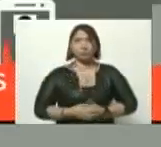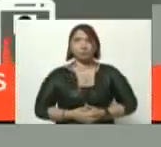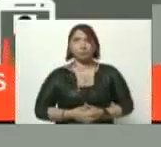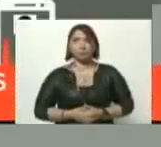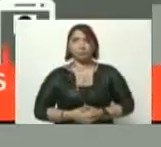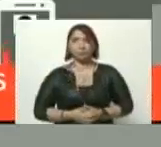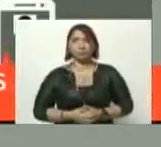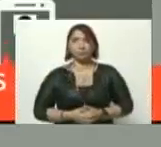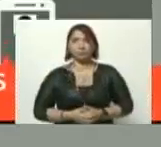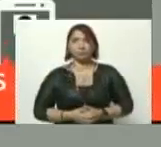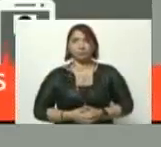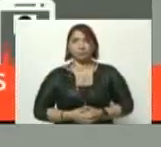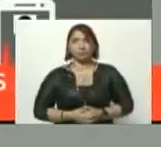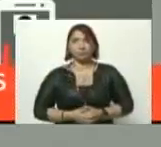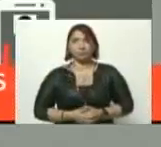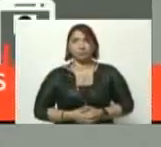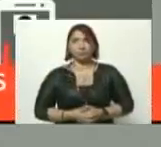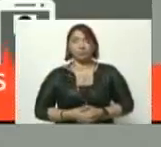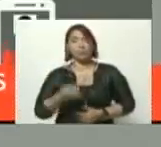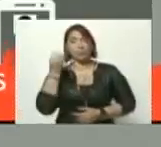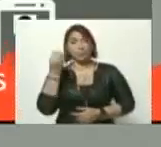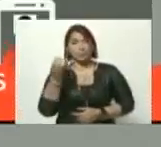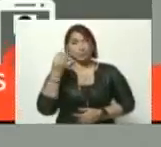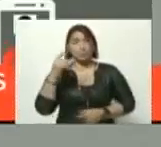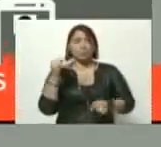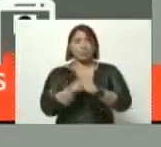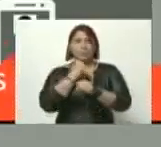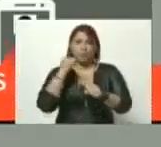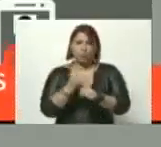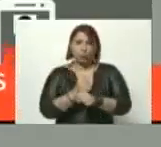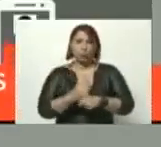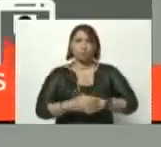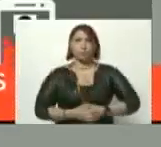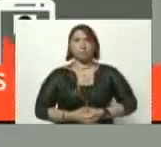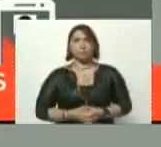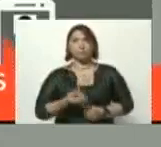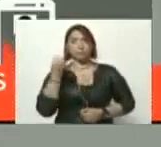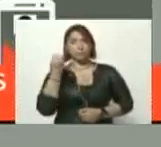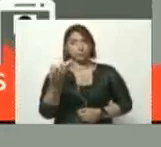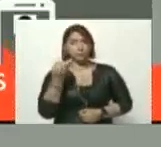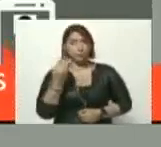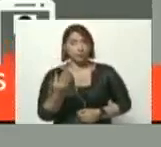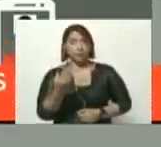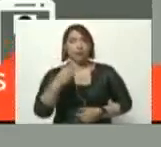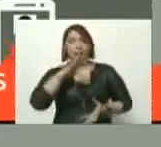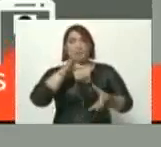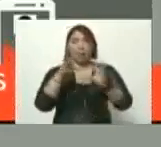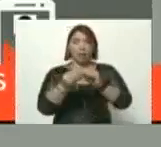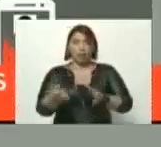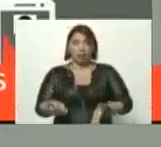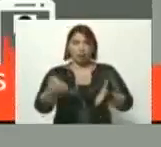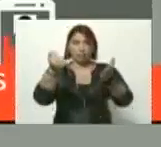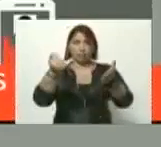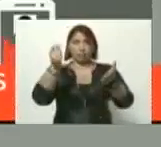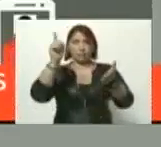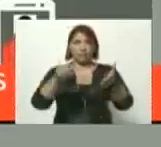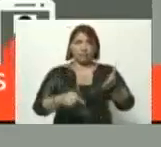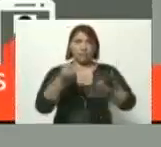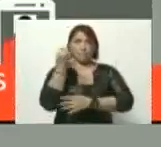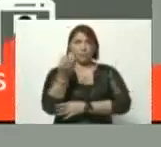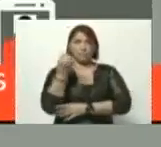el Congreso, del Congreso de la Clase Obrera, del Congreso de los CLAP, del